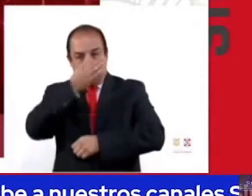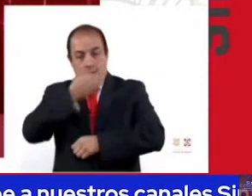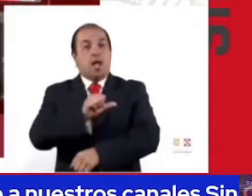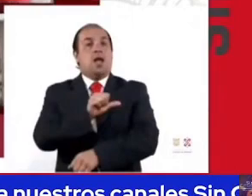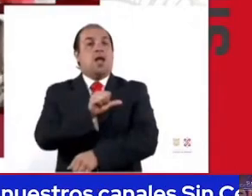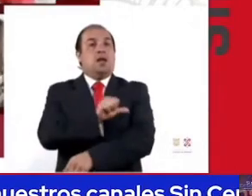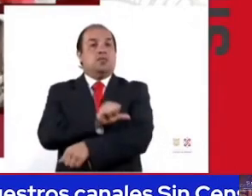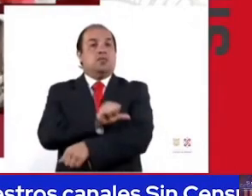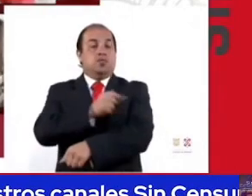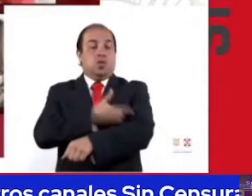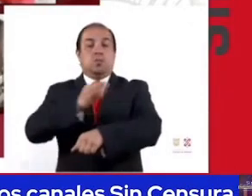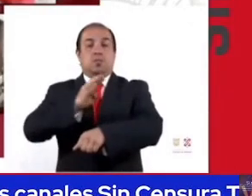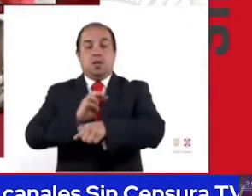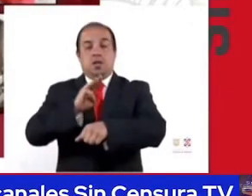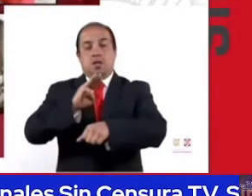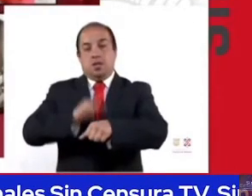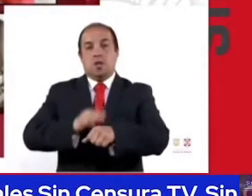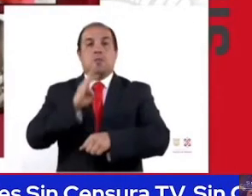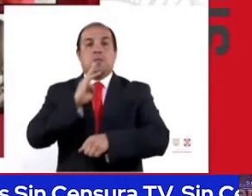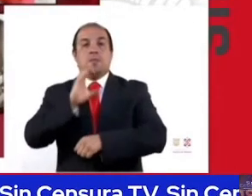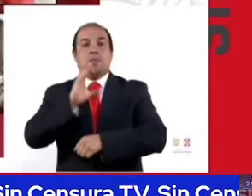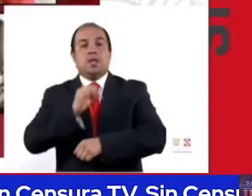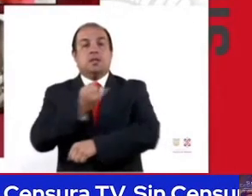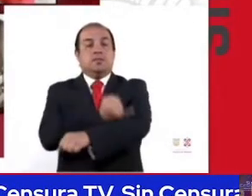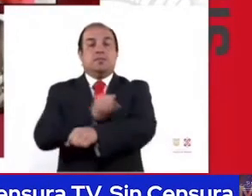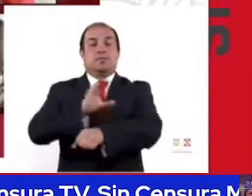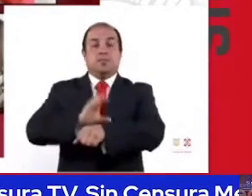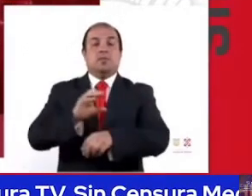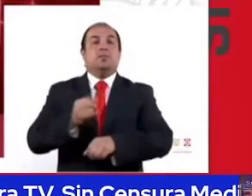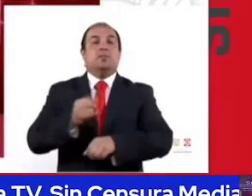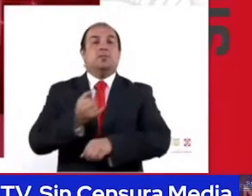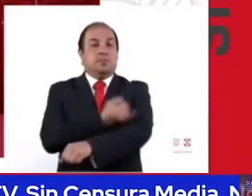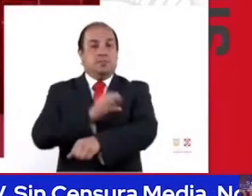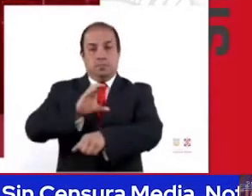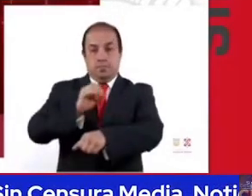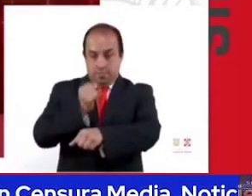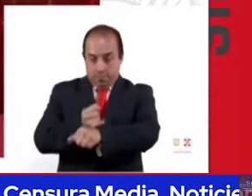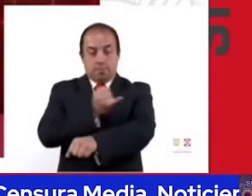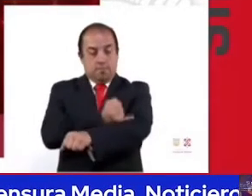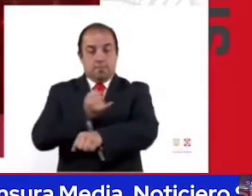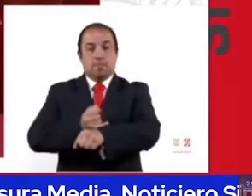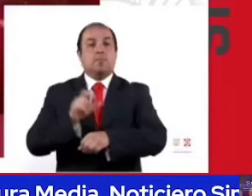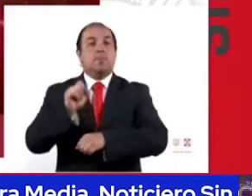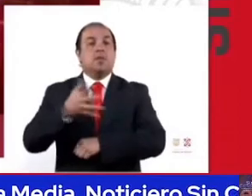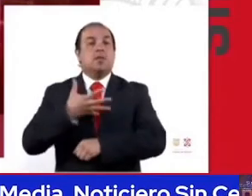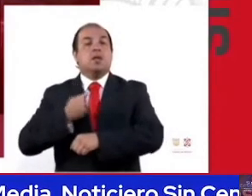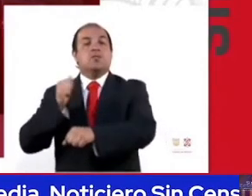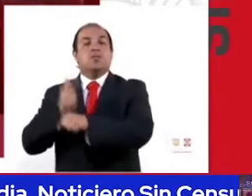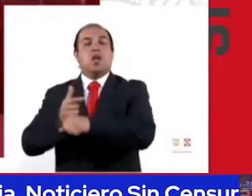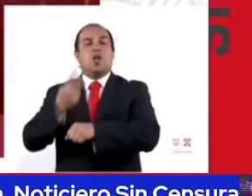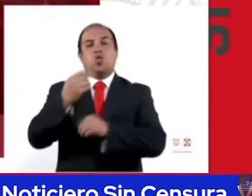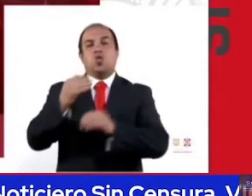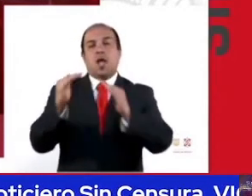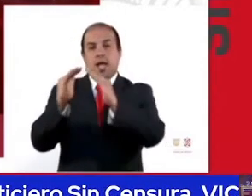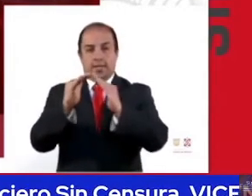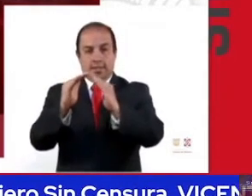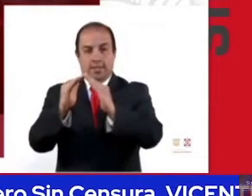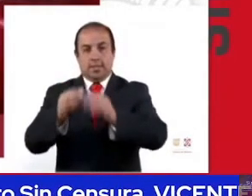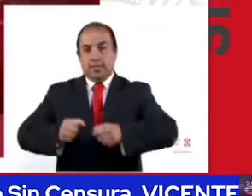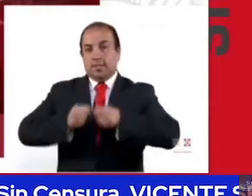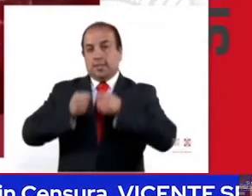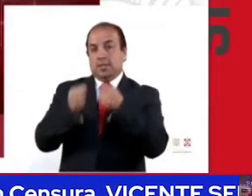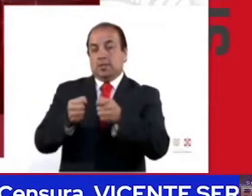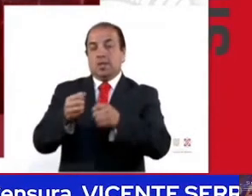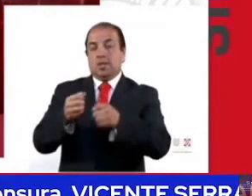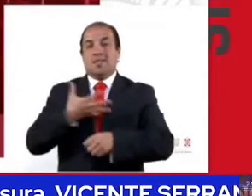e Iztapalapa. De igual forma, se logró localizar 2 casas de seguridad donde de manera constante se reunían para planear y